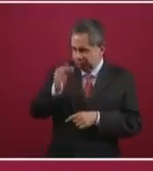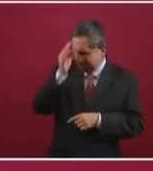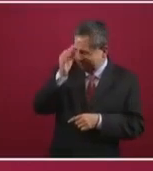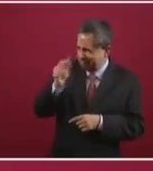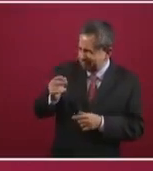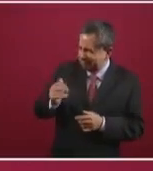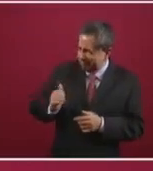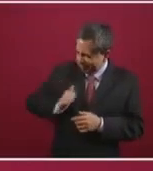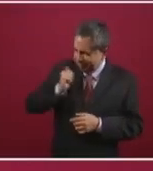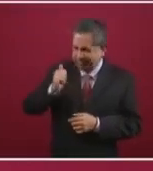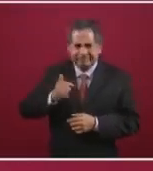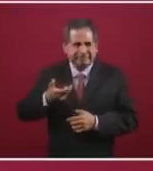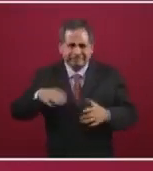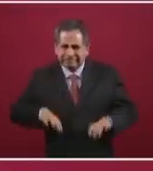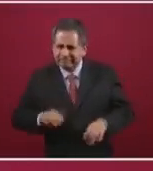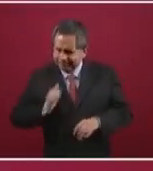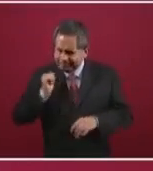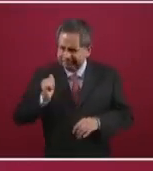aprovecha